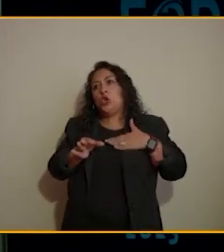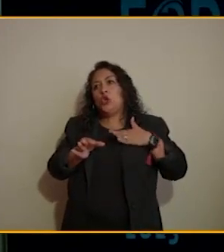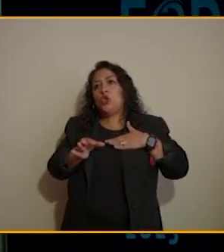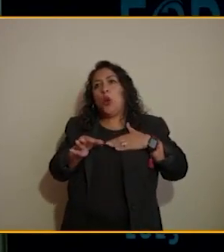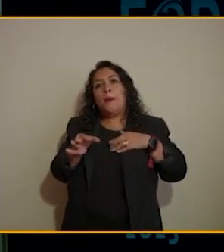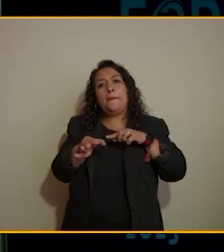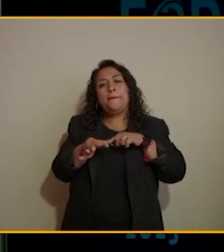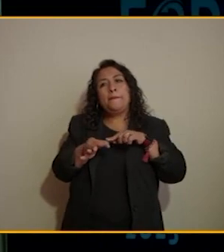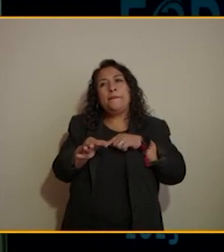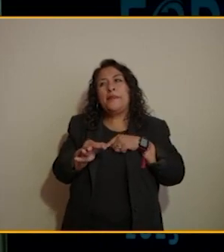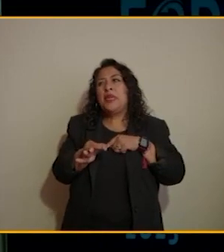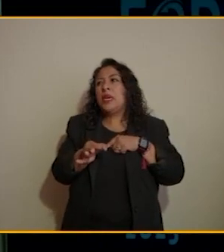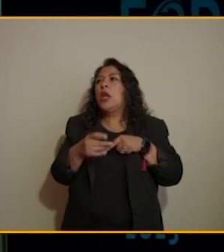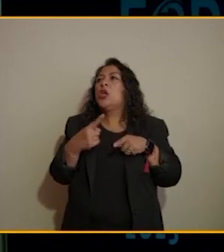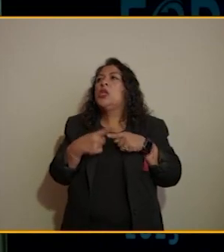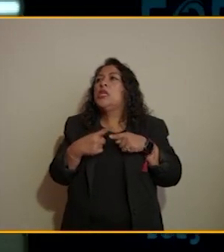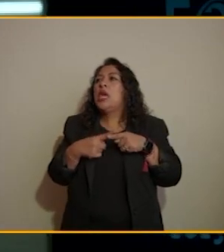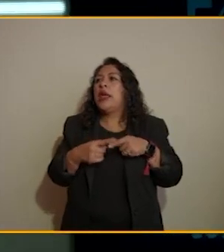microempresarios?